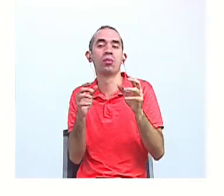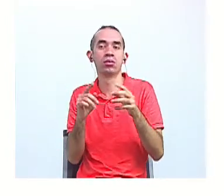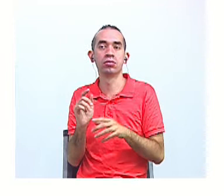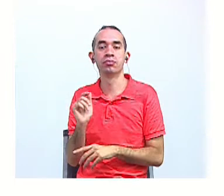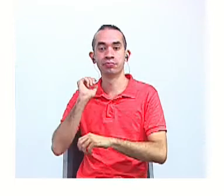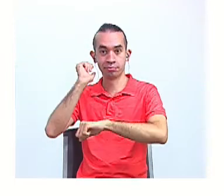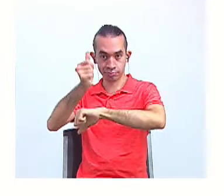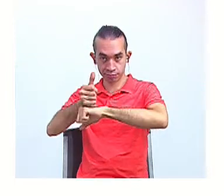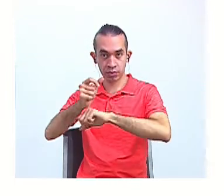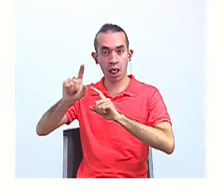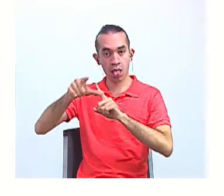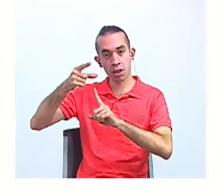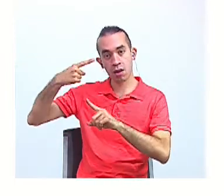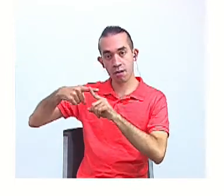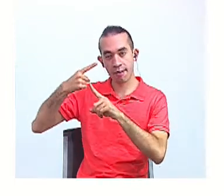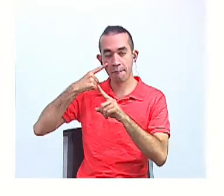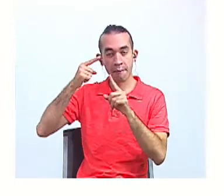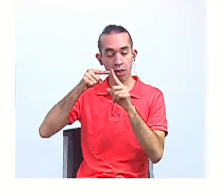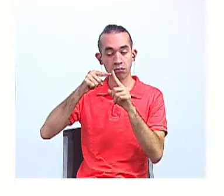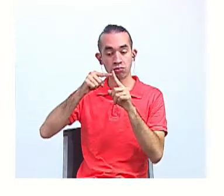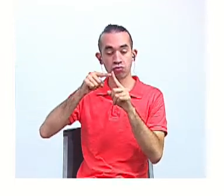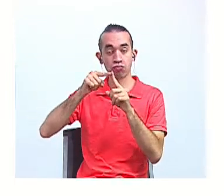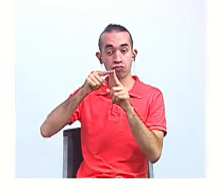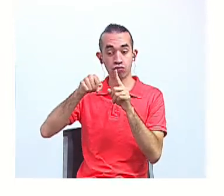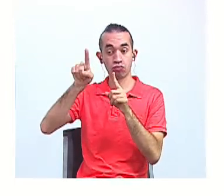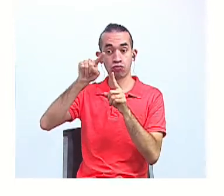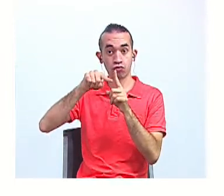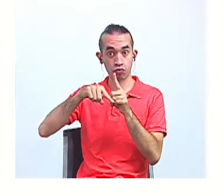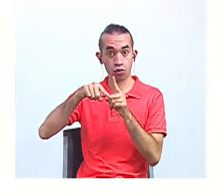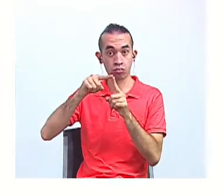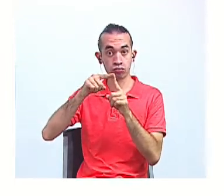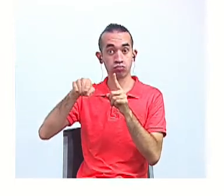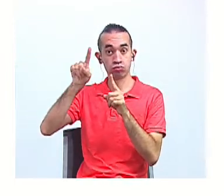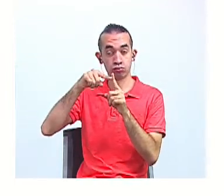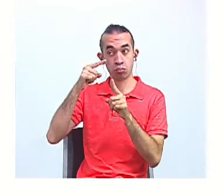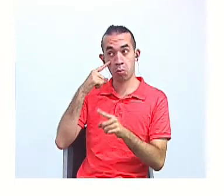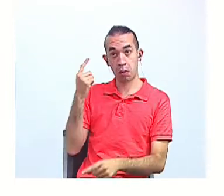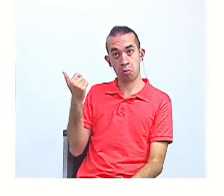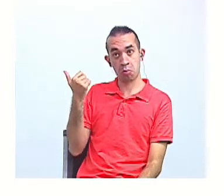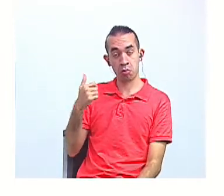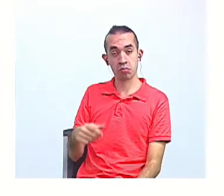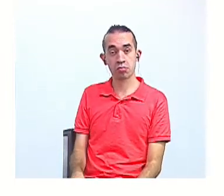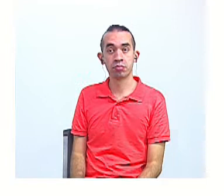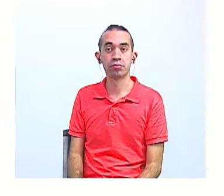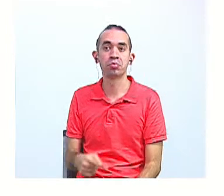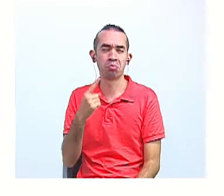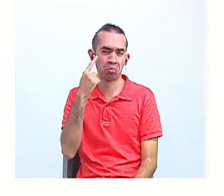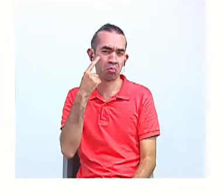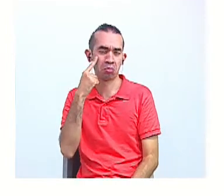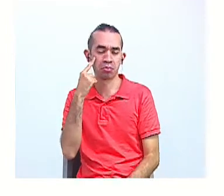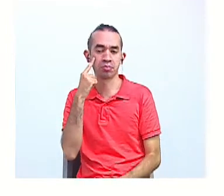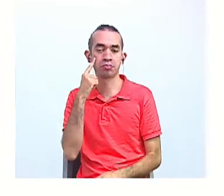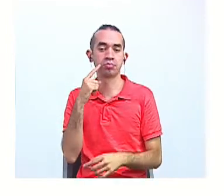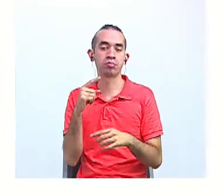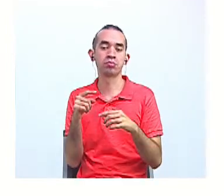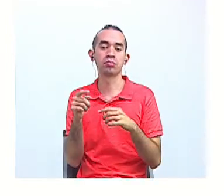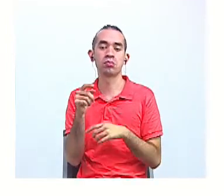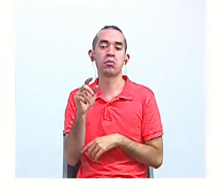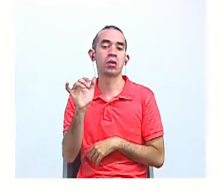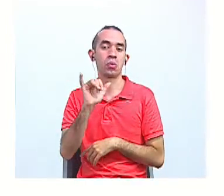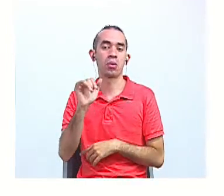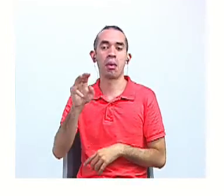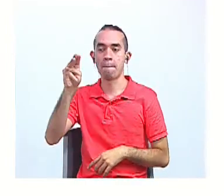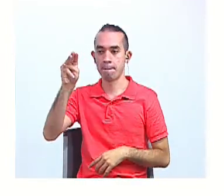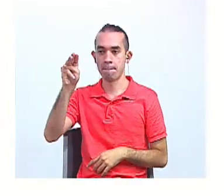griega ρ, y en este caso vemos la fórmula que tiene en el numerador el símbolo